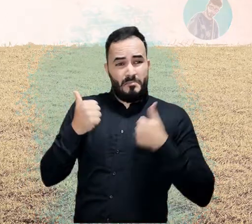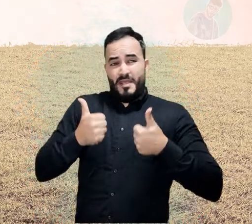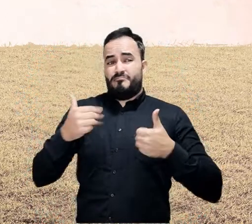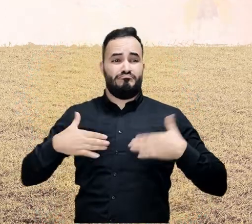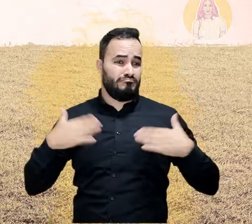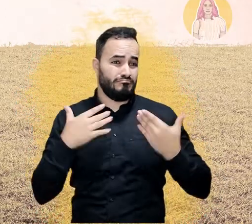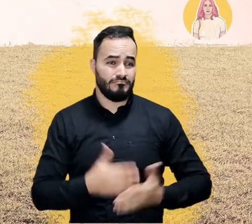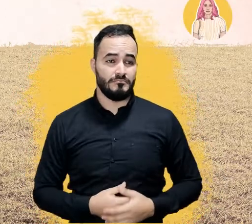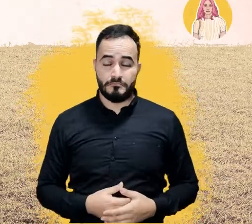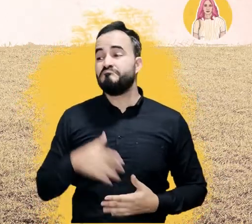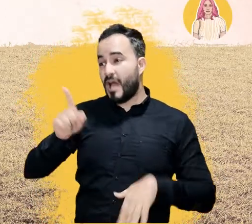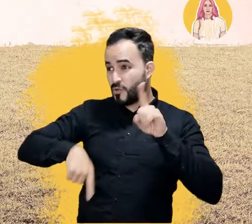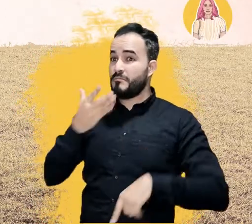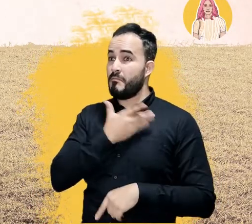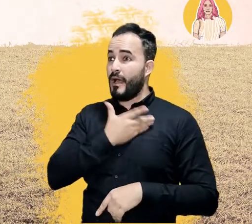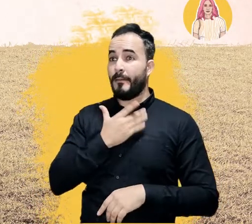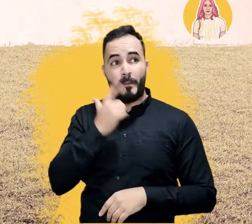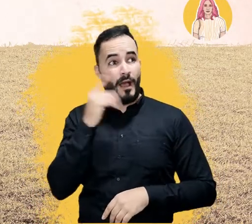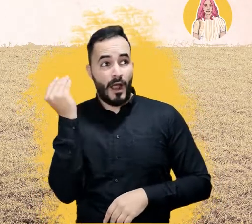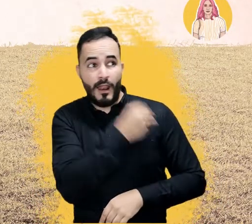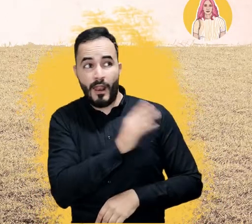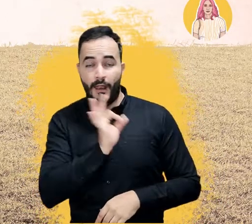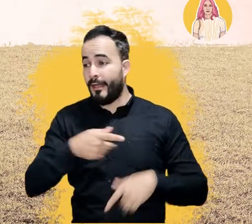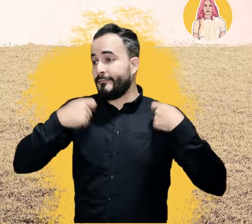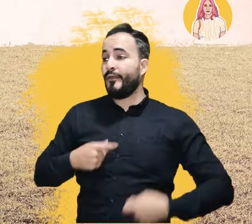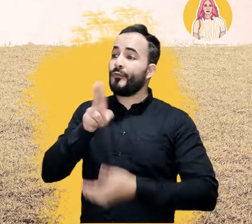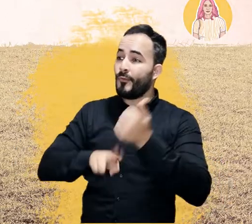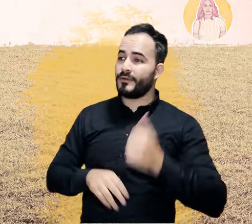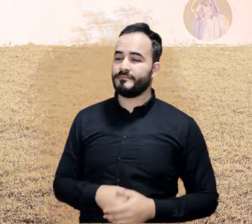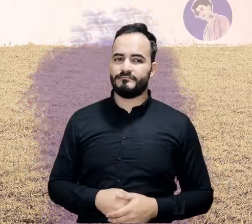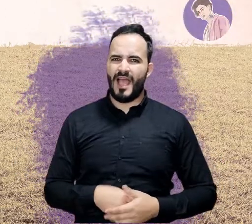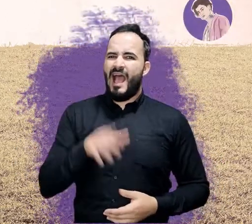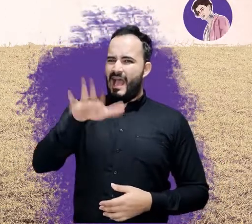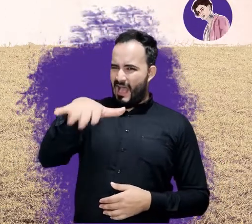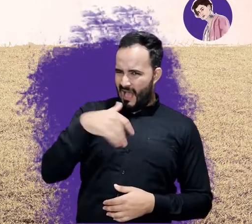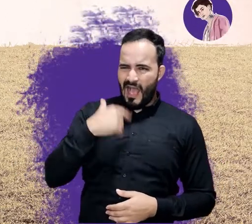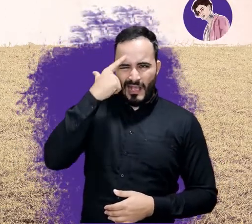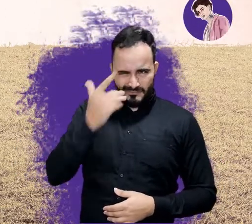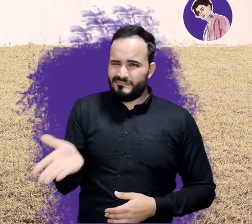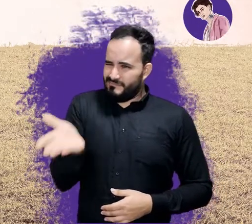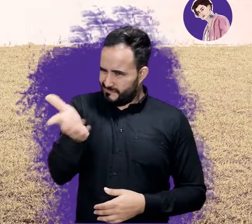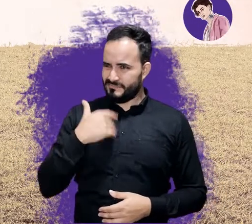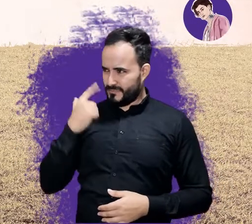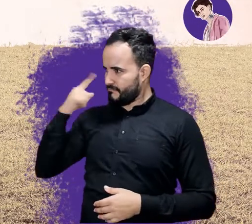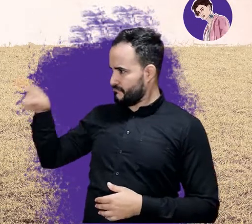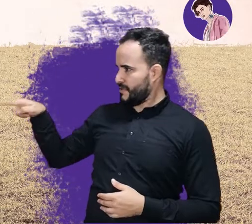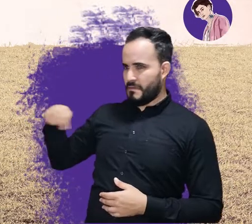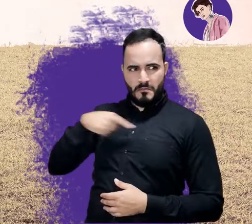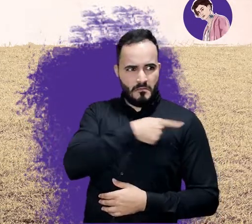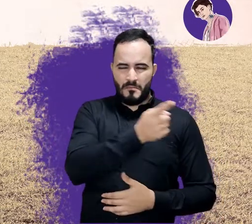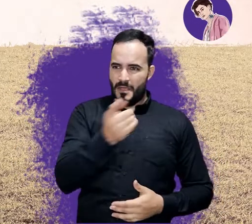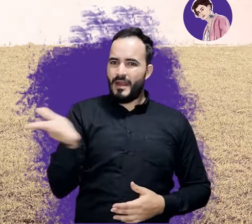familia completa. Y hay muchas madres que asumen el rol de padres. Amiga, aprovecha y le muestras a Santi los ejemplos